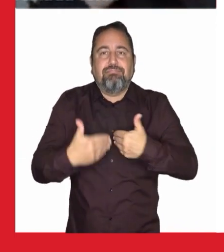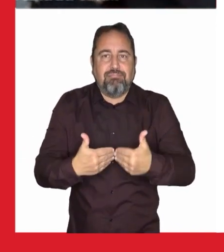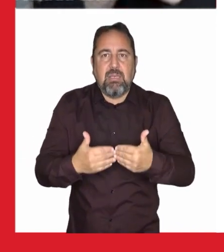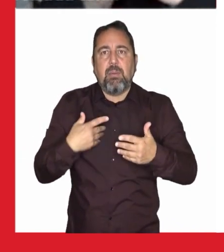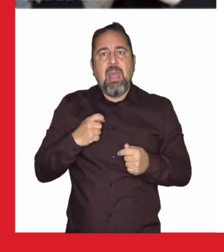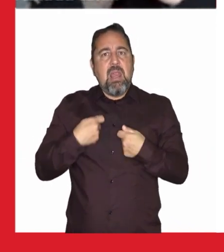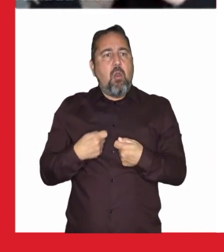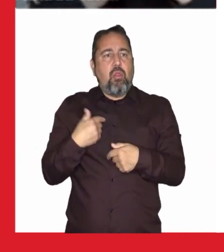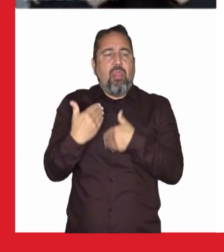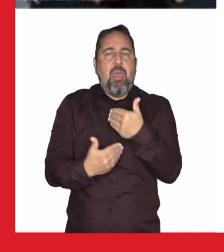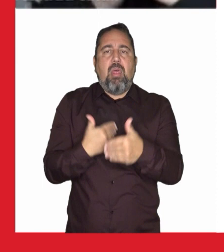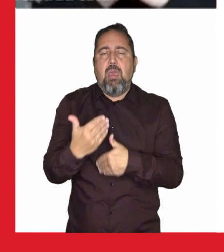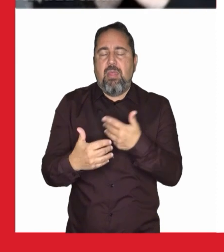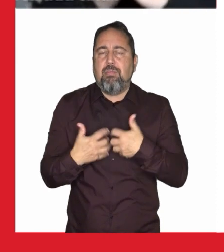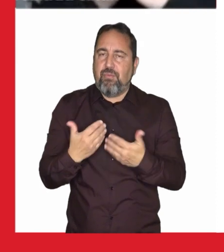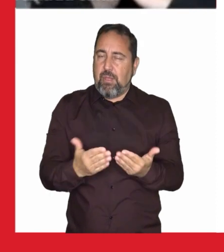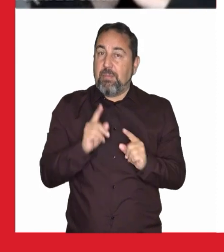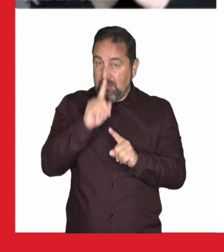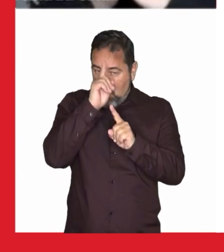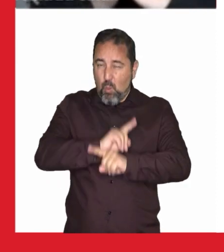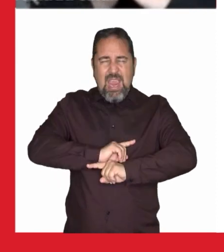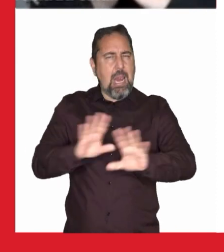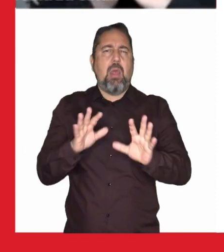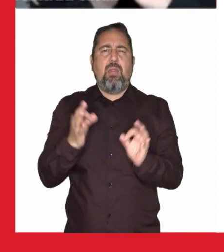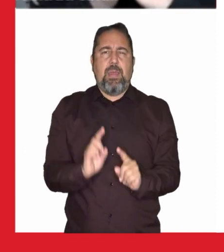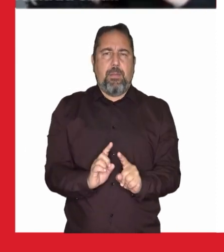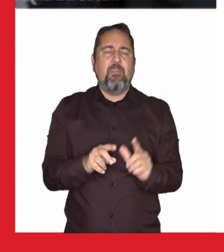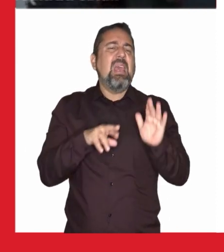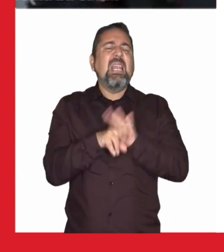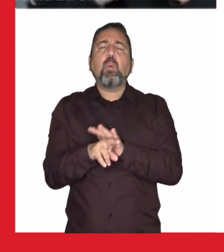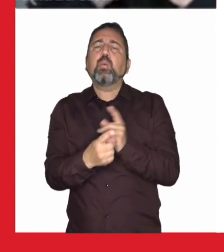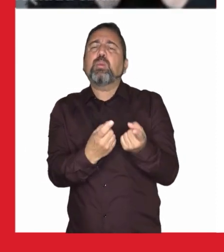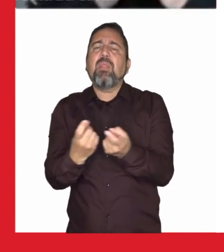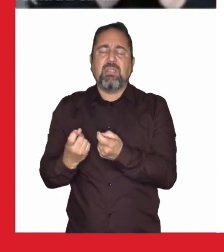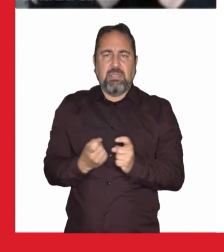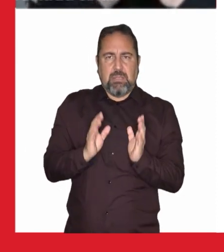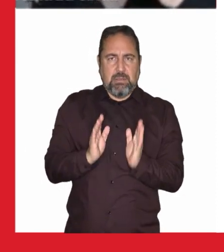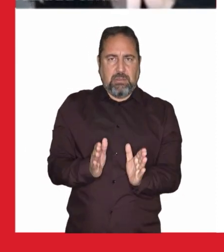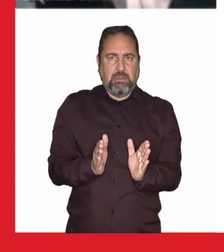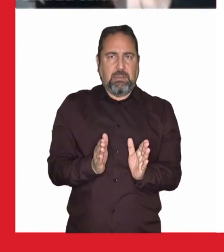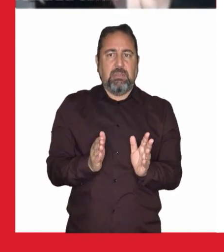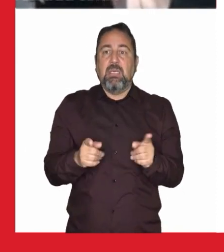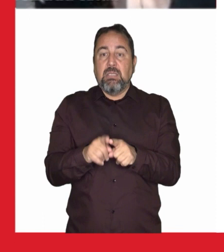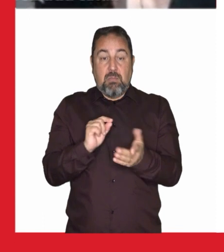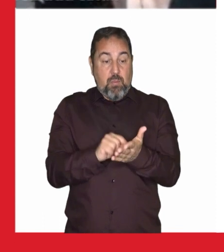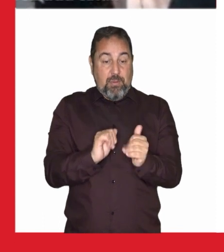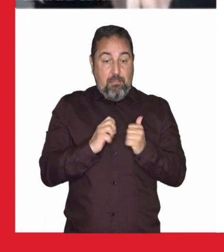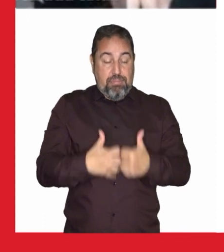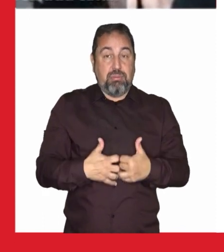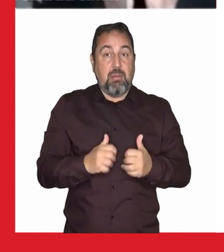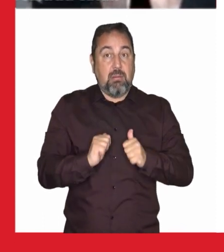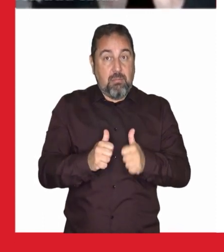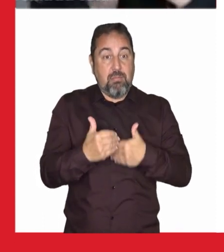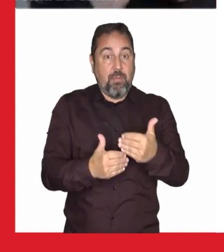tú necesitas para arrancar el negocio y para llegar el negocio en el día a día. ¿Vale? Entonces, tenéis que tener muy claro qué recursos vas a